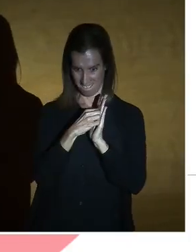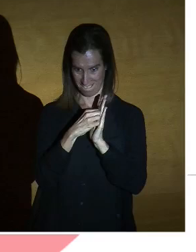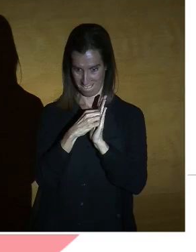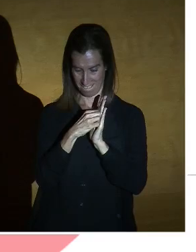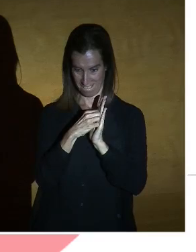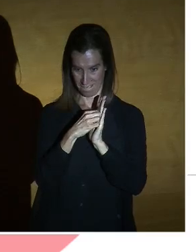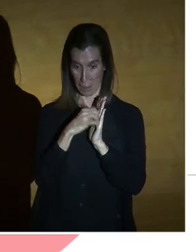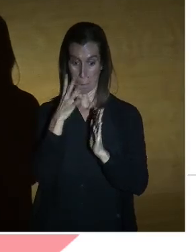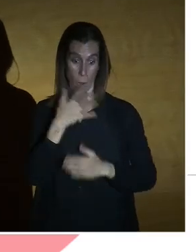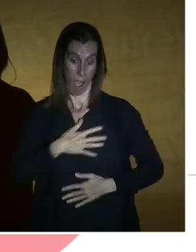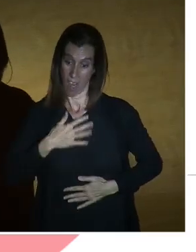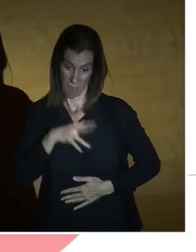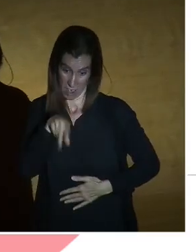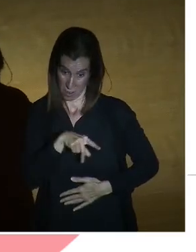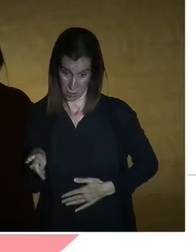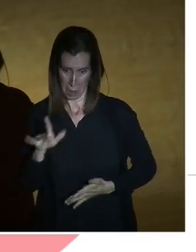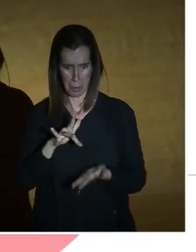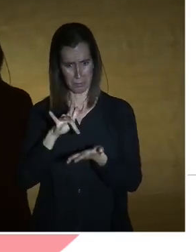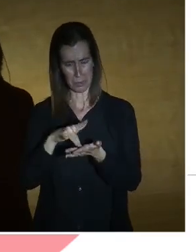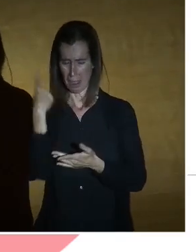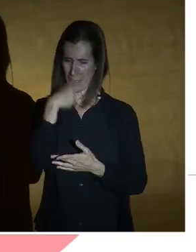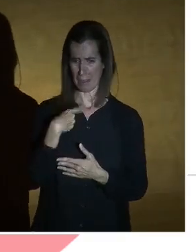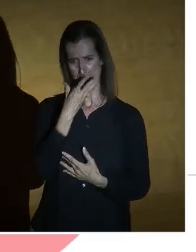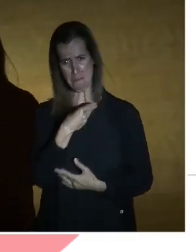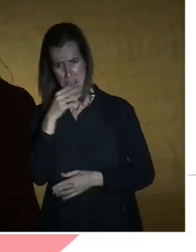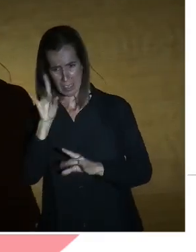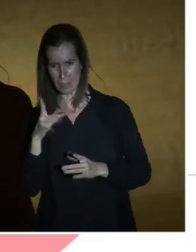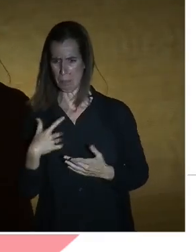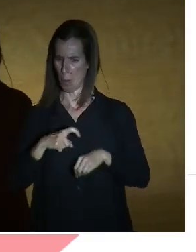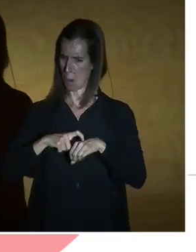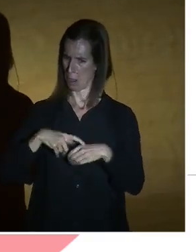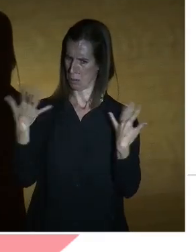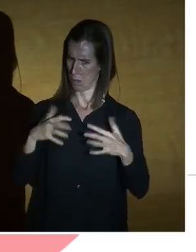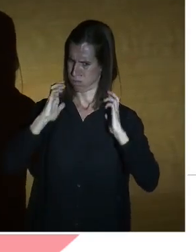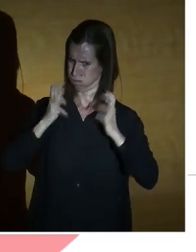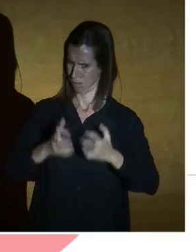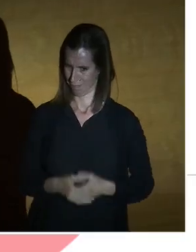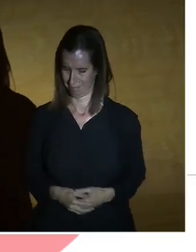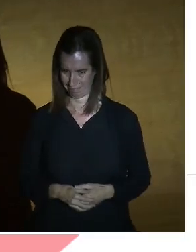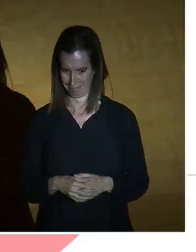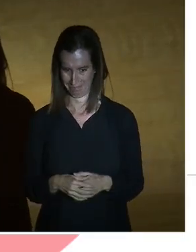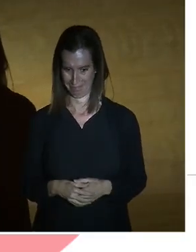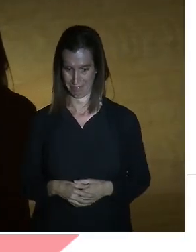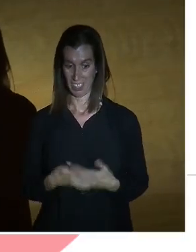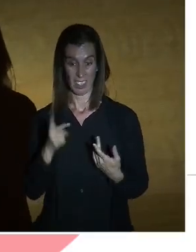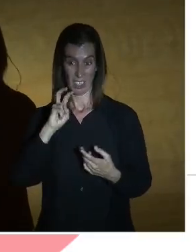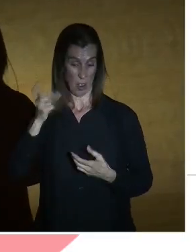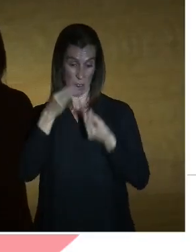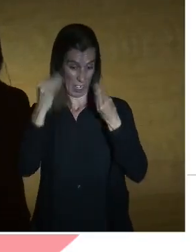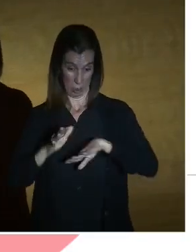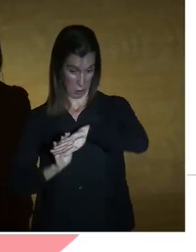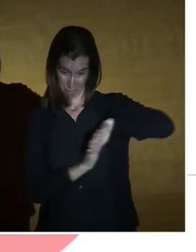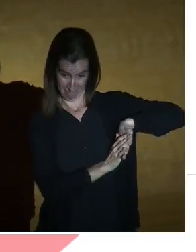organismos muy adorables, pero tienen muy mala leche. Y además casi todos tienen la clamidia. Así que eso da para otra historia,